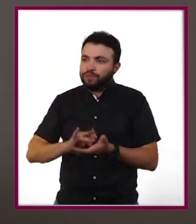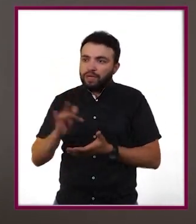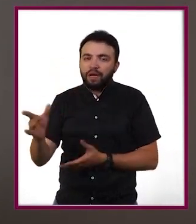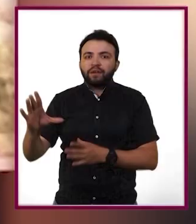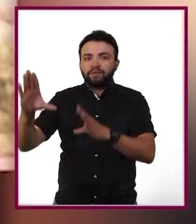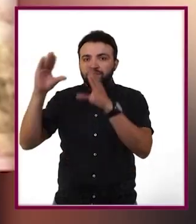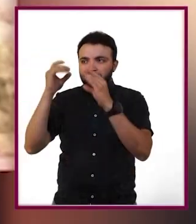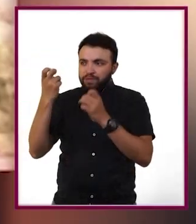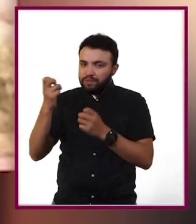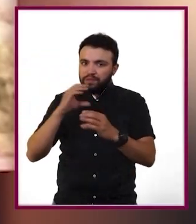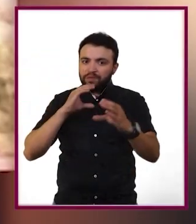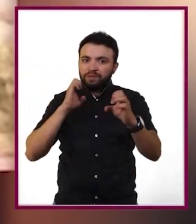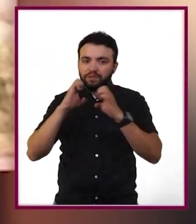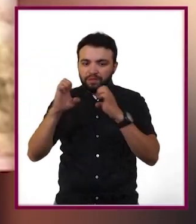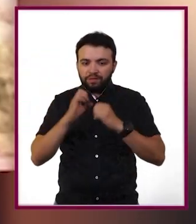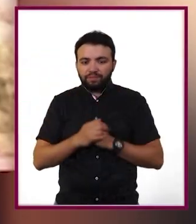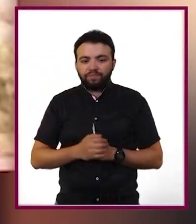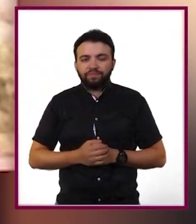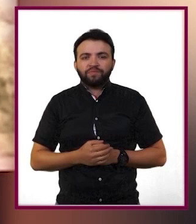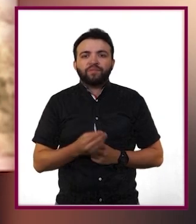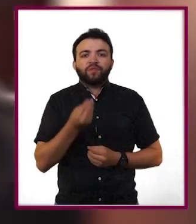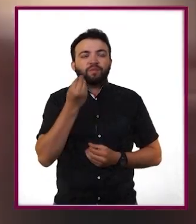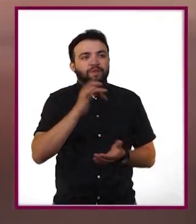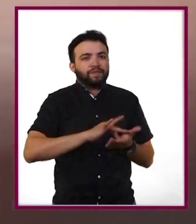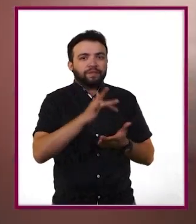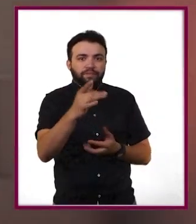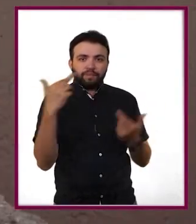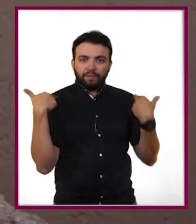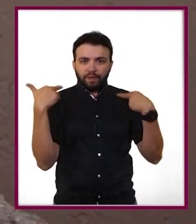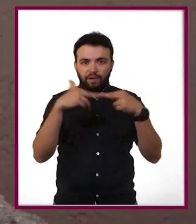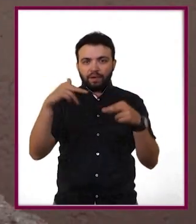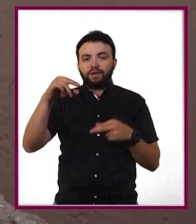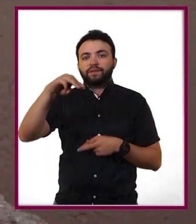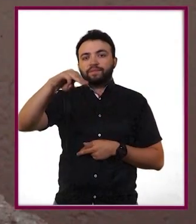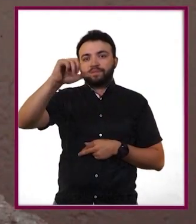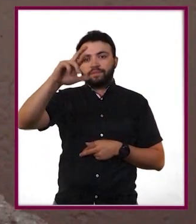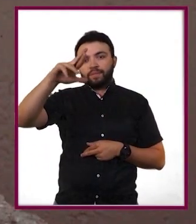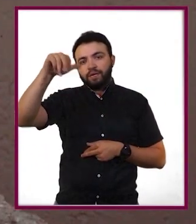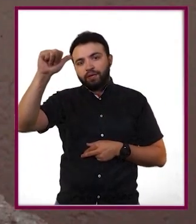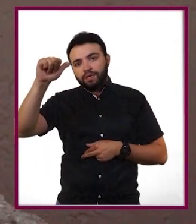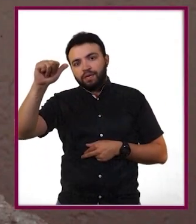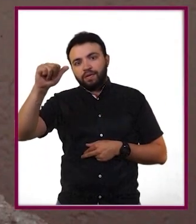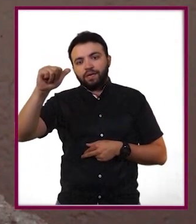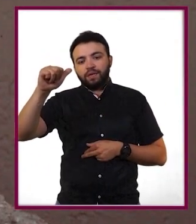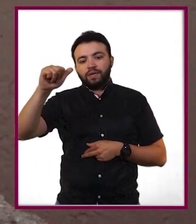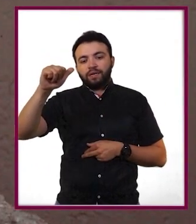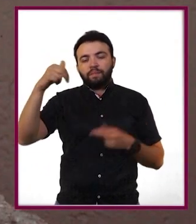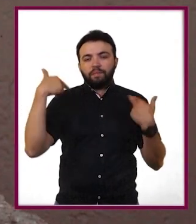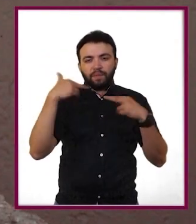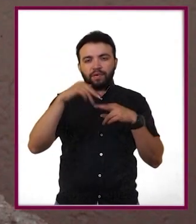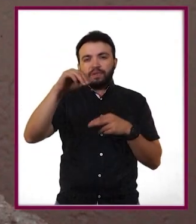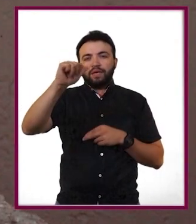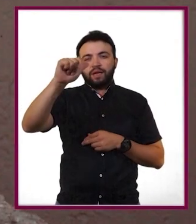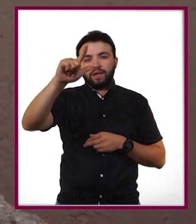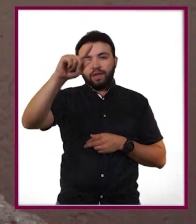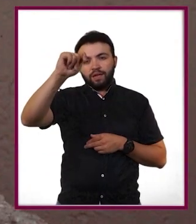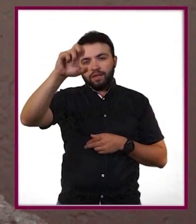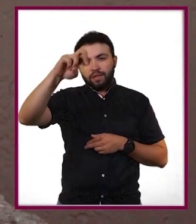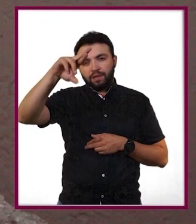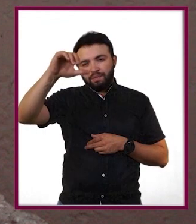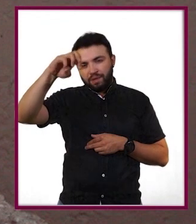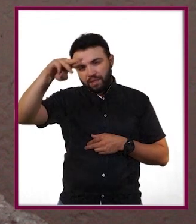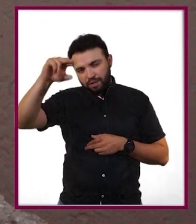información. Para mí fue un placer. Muchas gracias. Muchas gracias a la maestra María Elena Altamirano Piole por